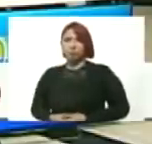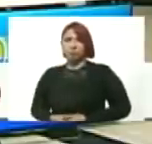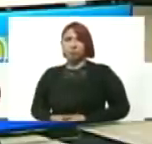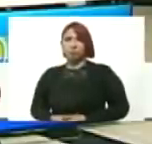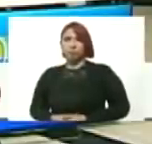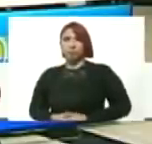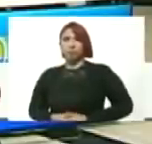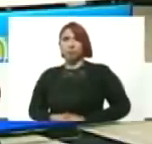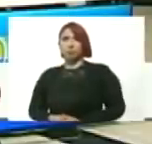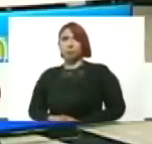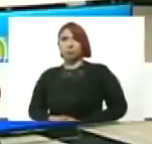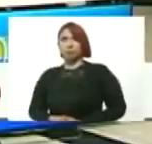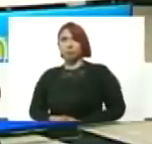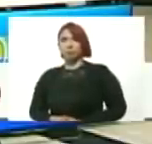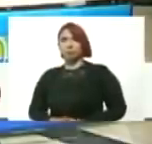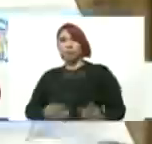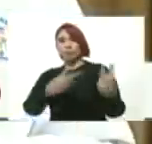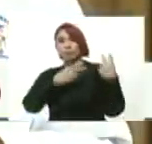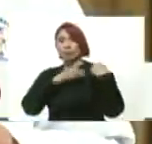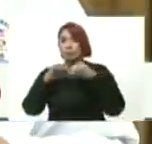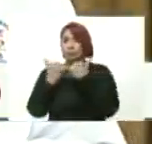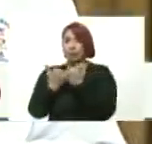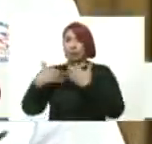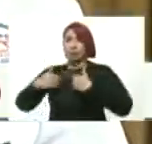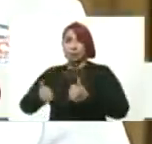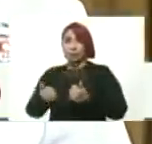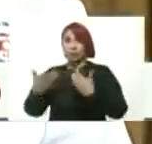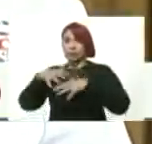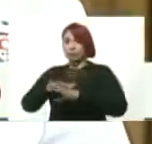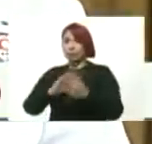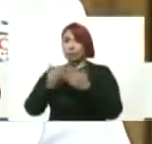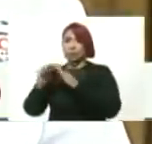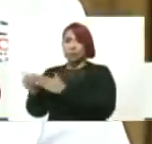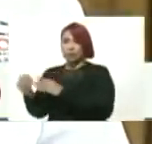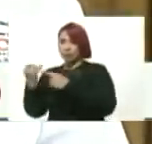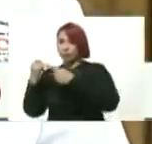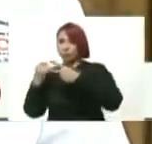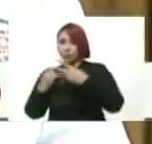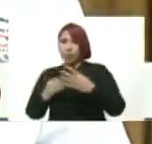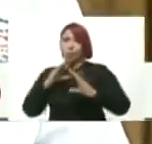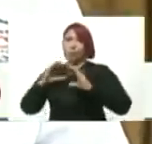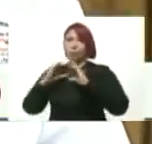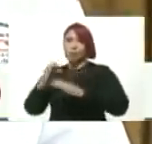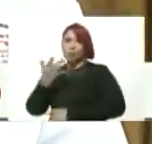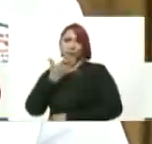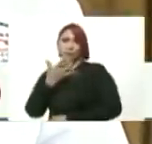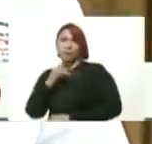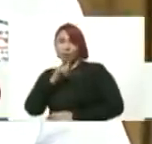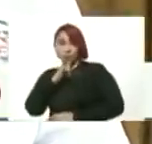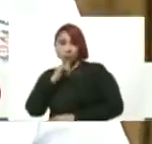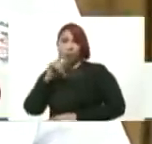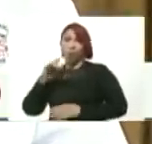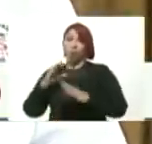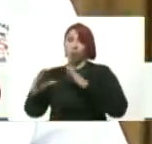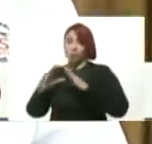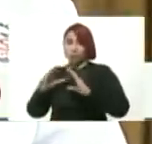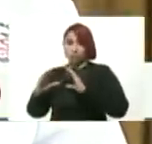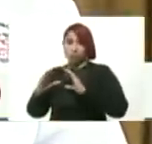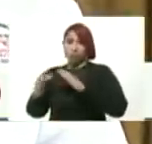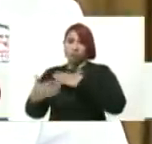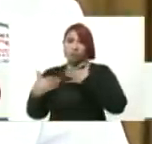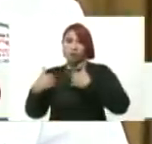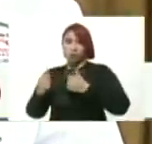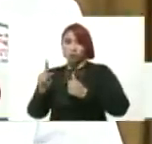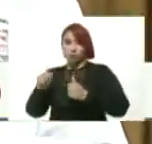posiciones en dirección de áreas a lo integran comunitaria las herramientas de información y comunicaciones en salud se están presentes y por supuesto